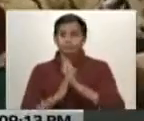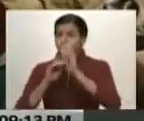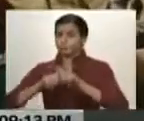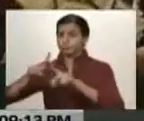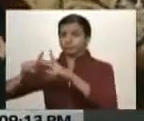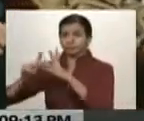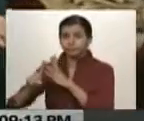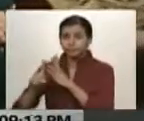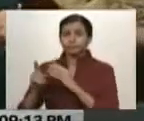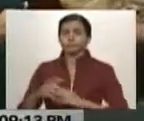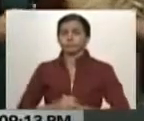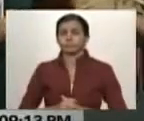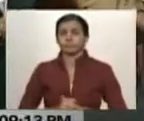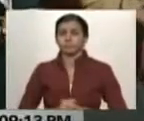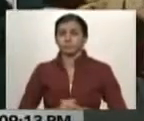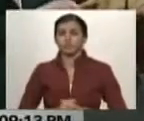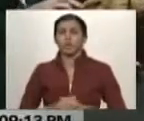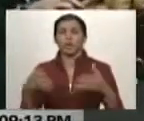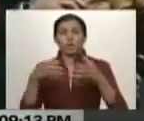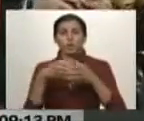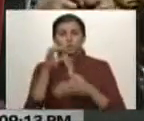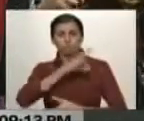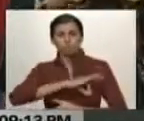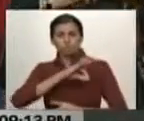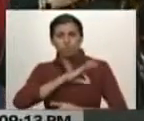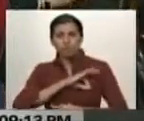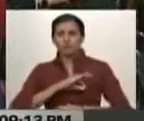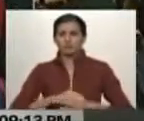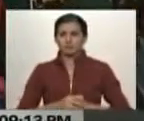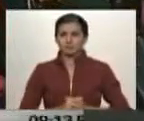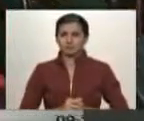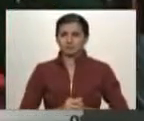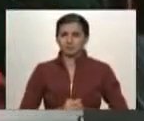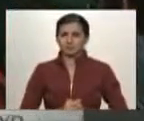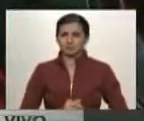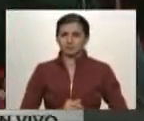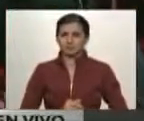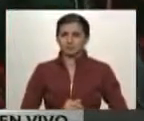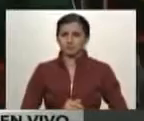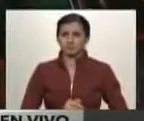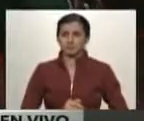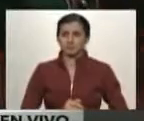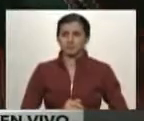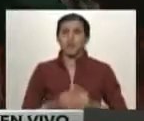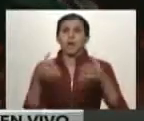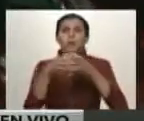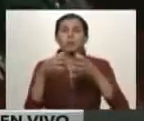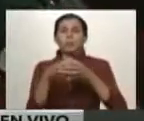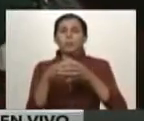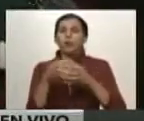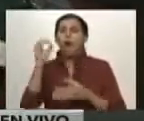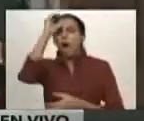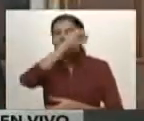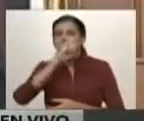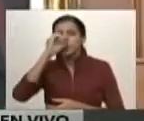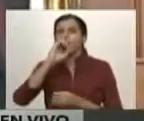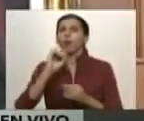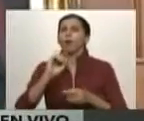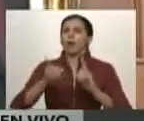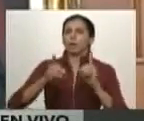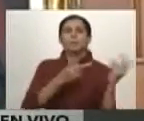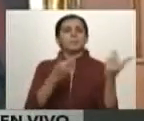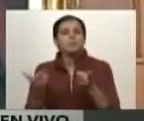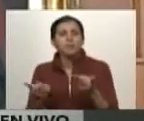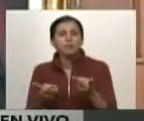liderezas de movimientos sociales de movimientos de opinión de instituciones